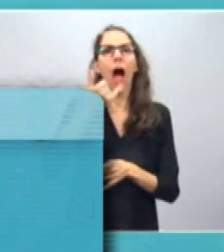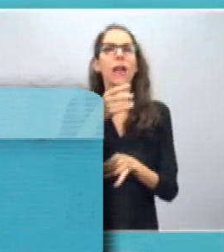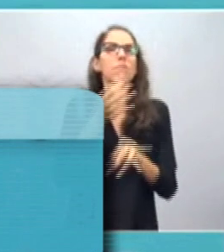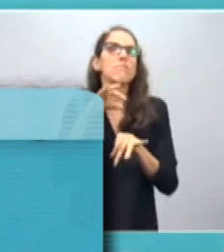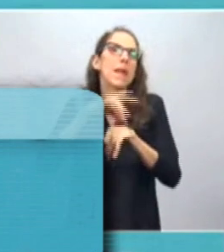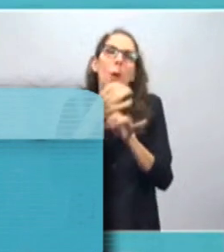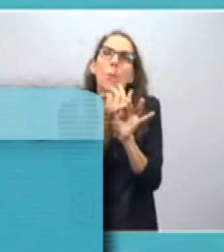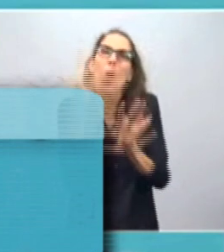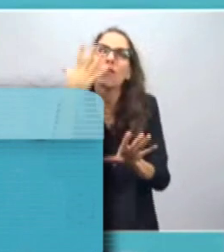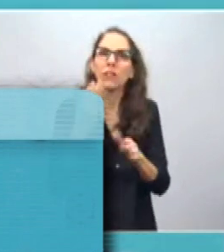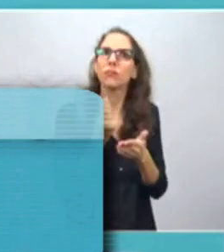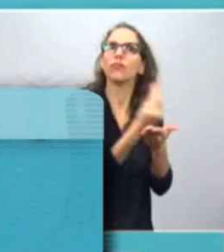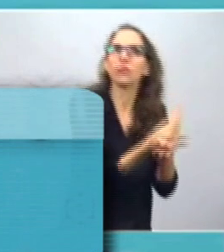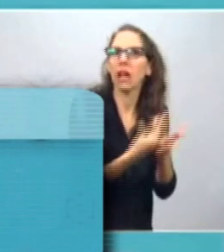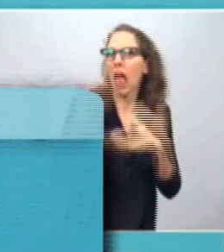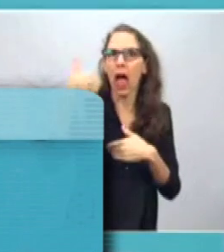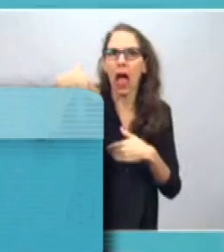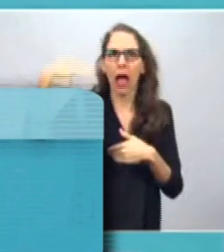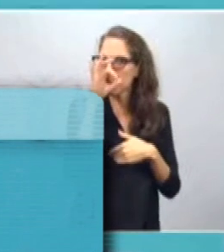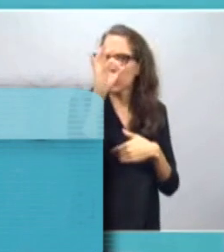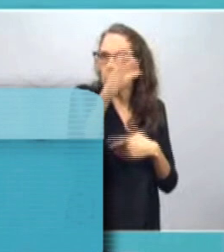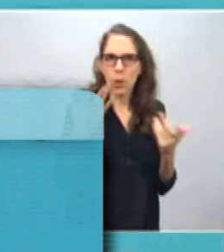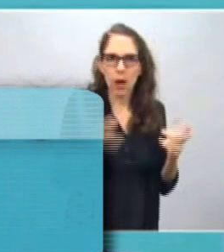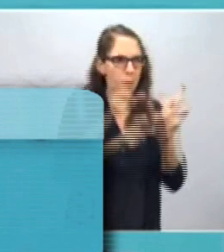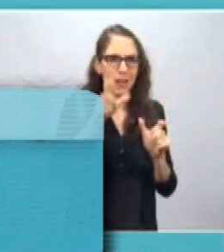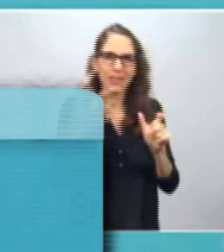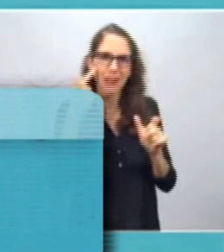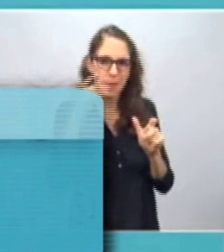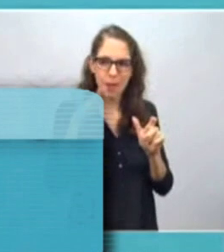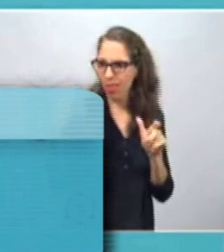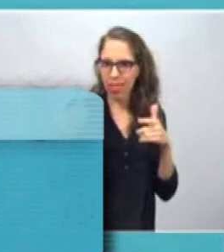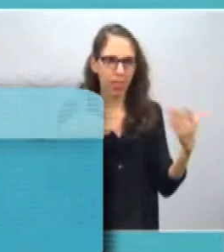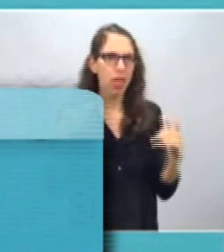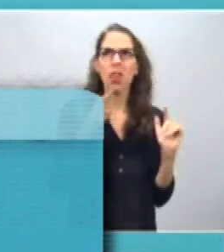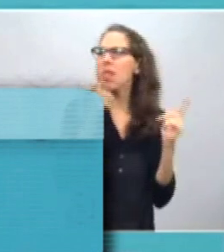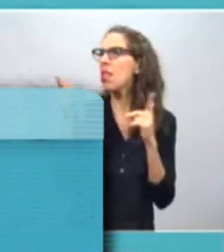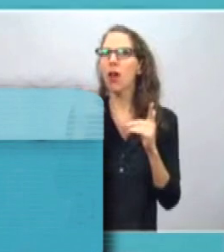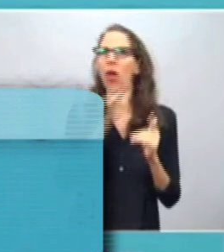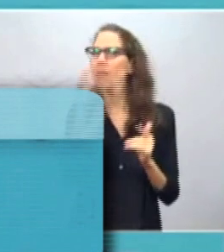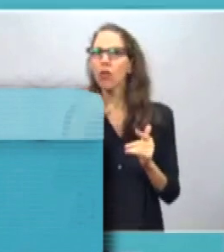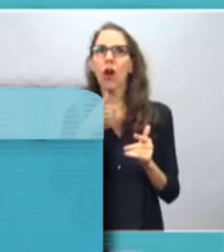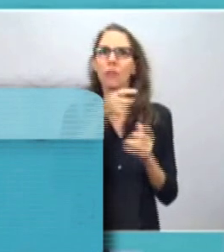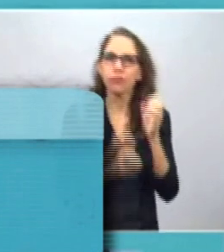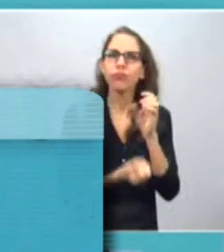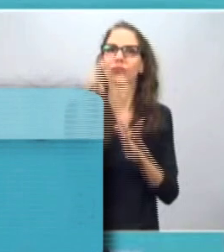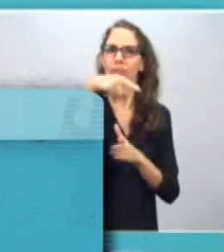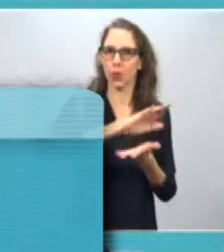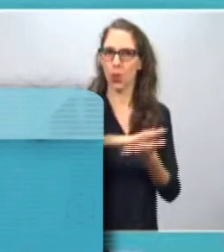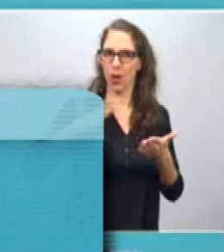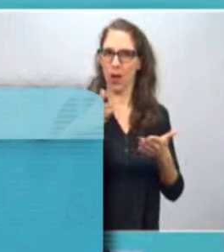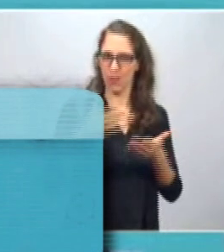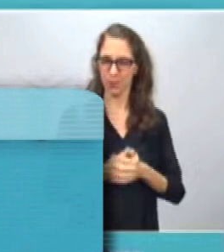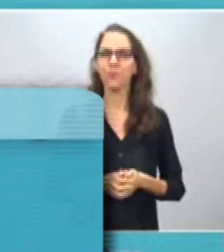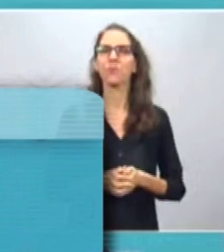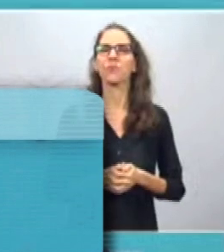este momento los vecinos y las vecinas no podían acceder. También en todos esos distritos,